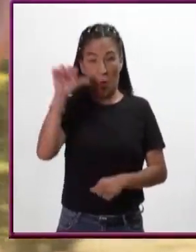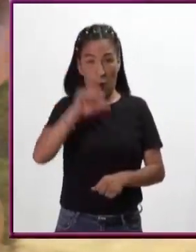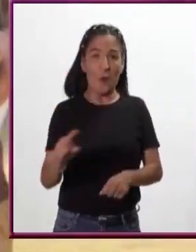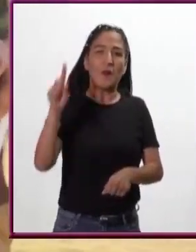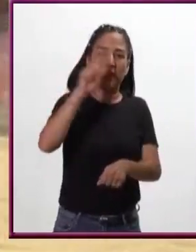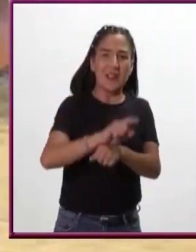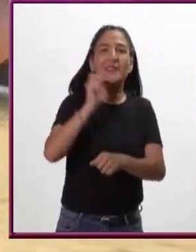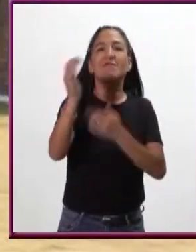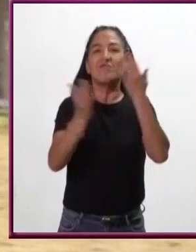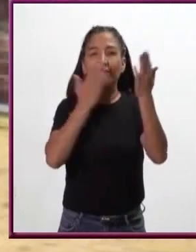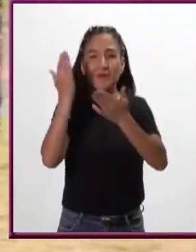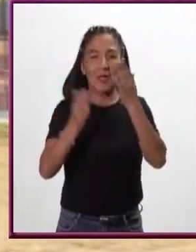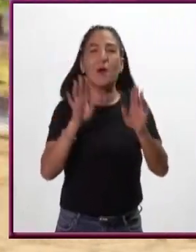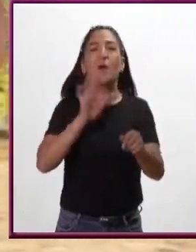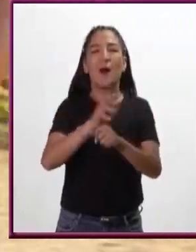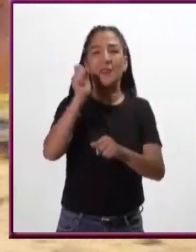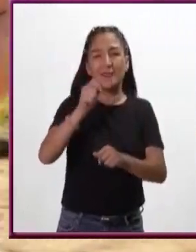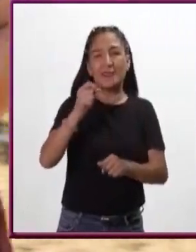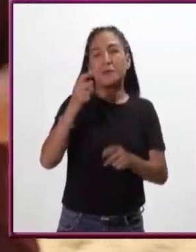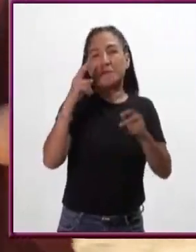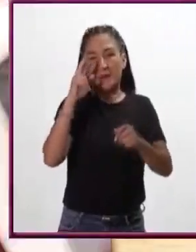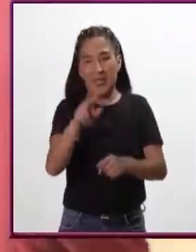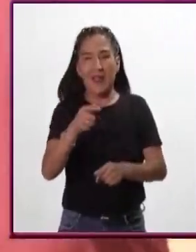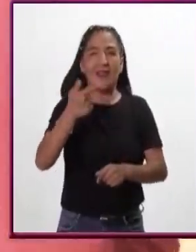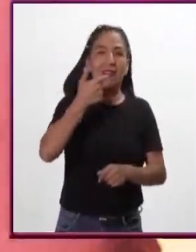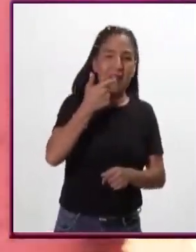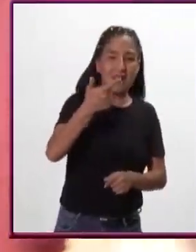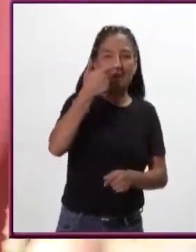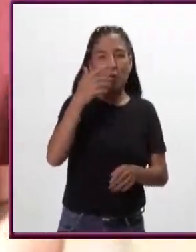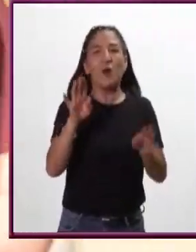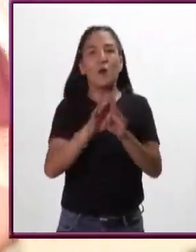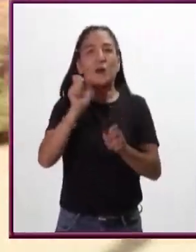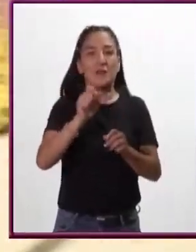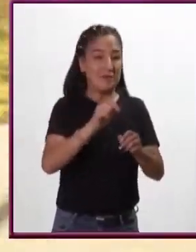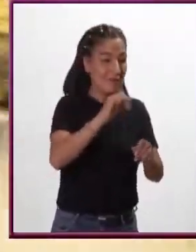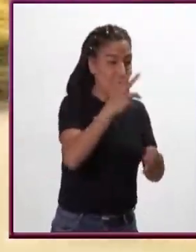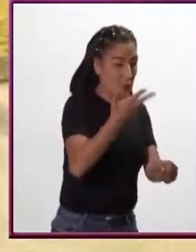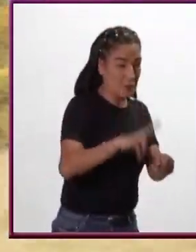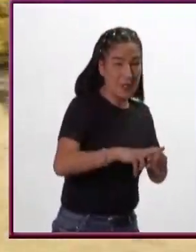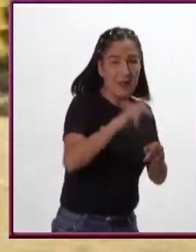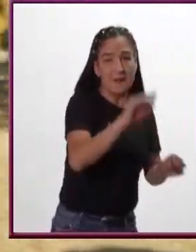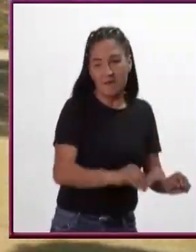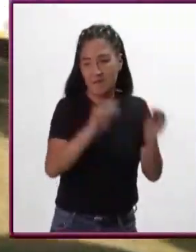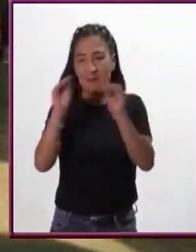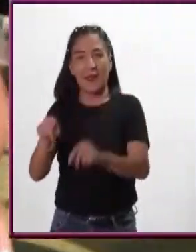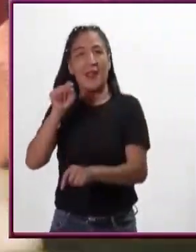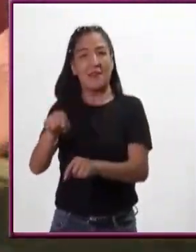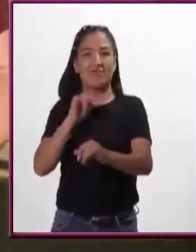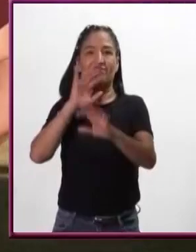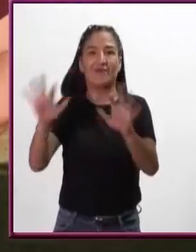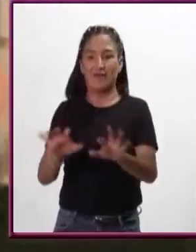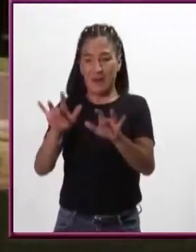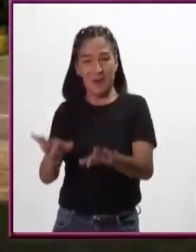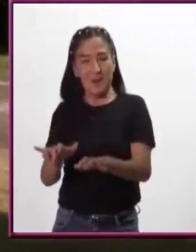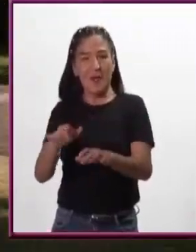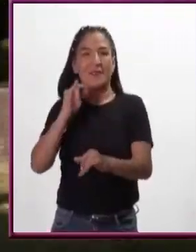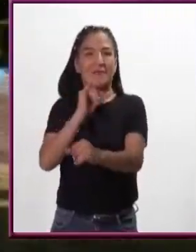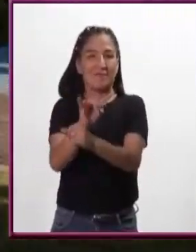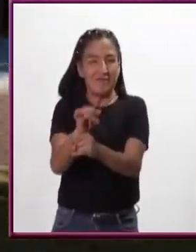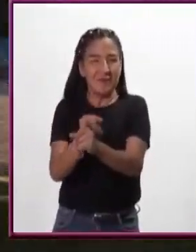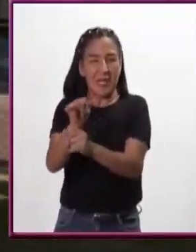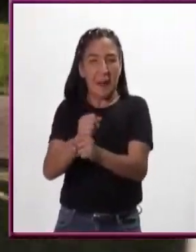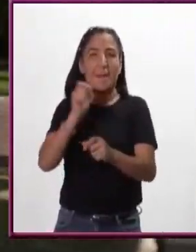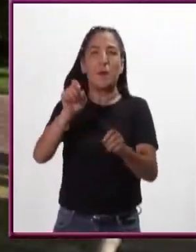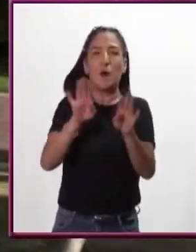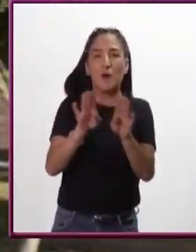Hoy en día, el estudio de los sentidos ha salido de los quirófanos y ha llegado hasta las computadoras de los investigadores, que mediante